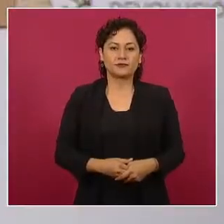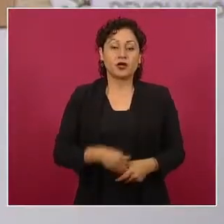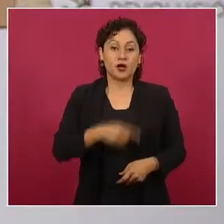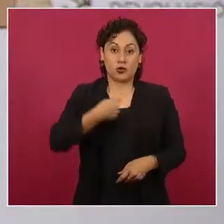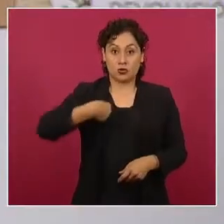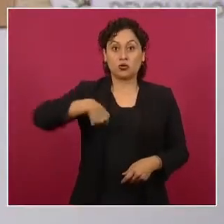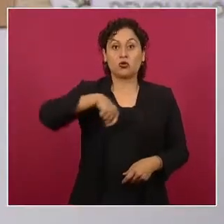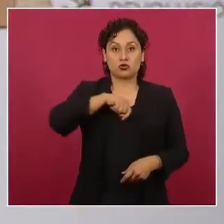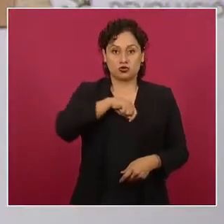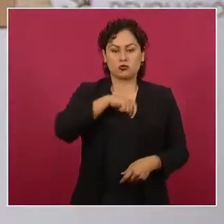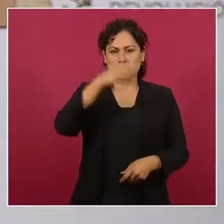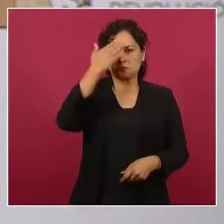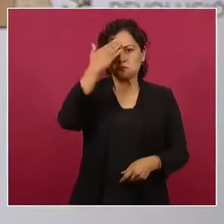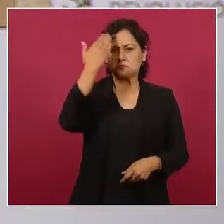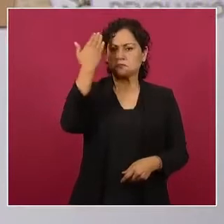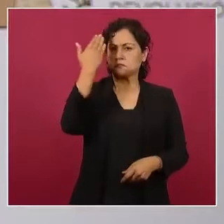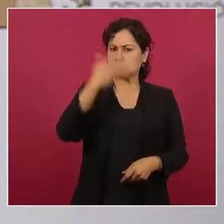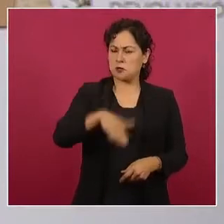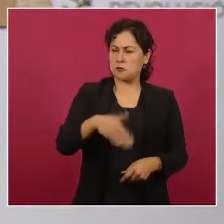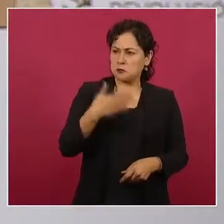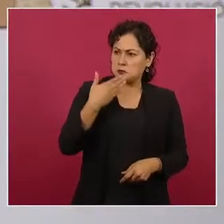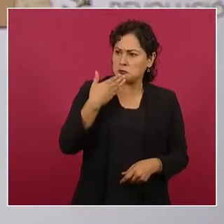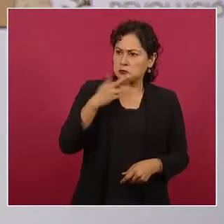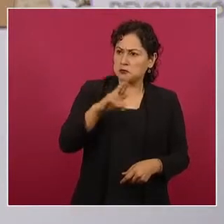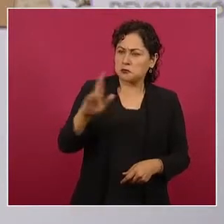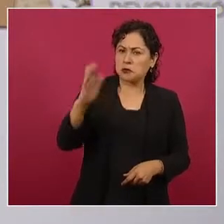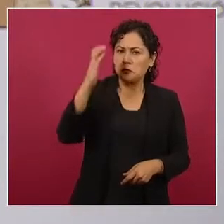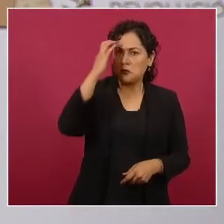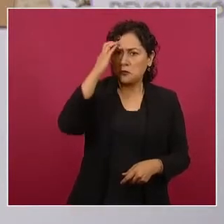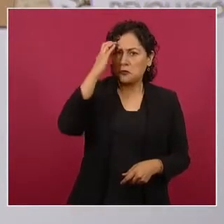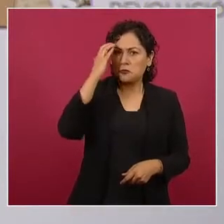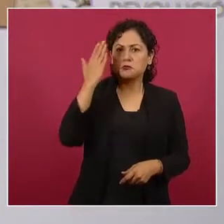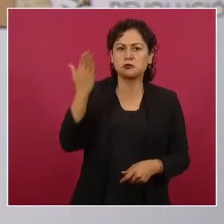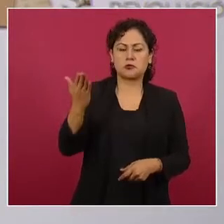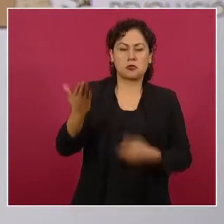Reconocemos también la iniciativa que hace que el litio,